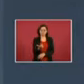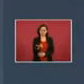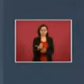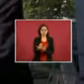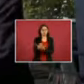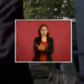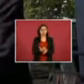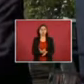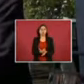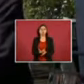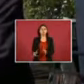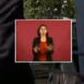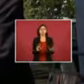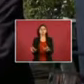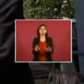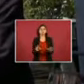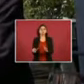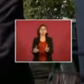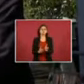a 800 millones,